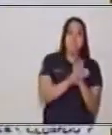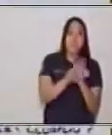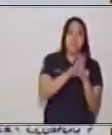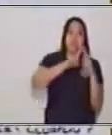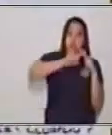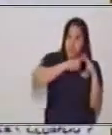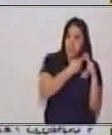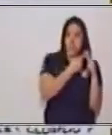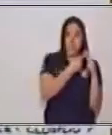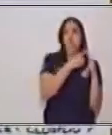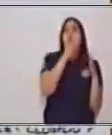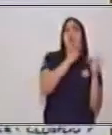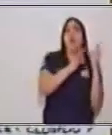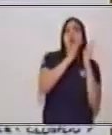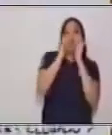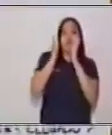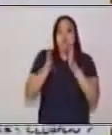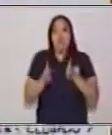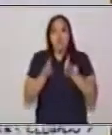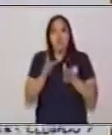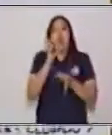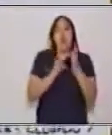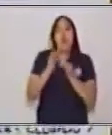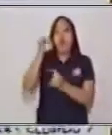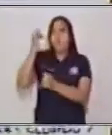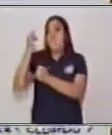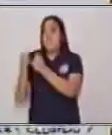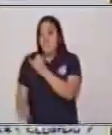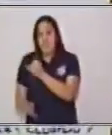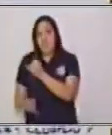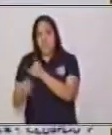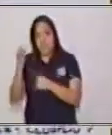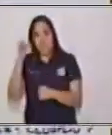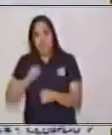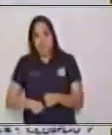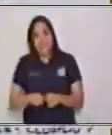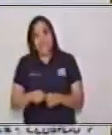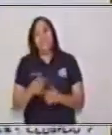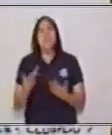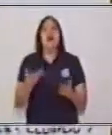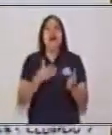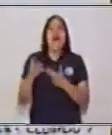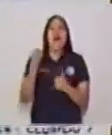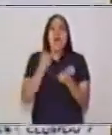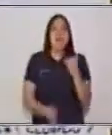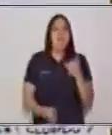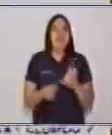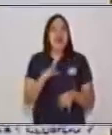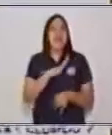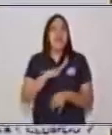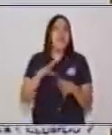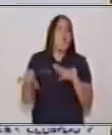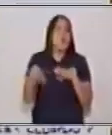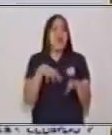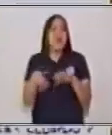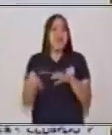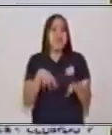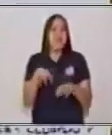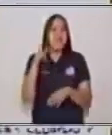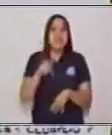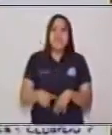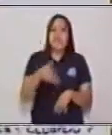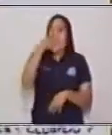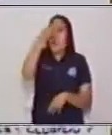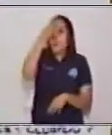estar en medio o al final. Y el día de hoy les tengo un gran reto para cada uno de ustedes. Y es que el día de hoy vamos a aprender a manejar